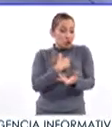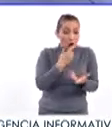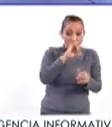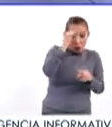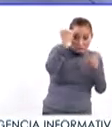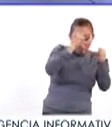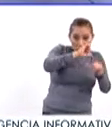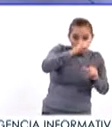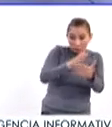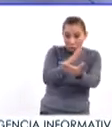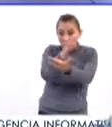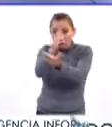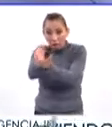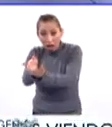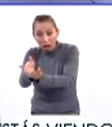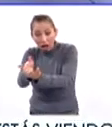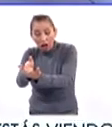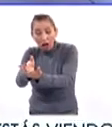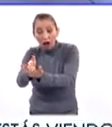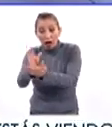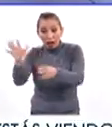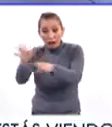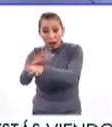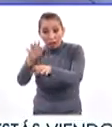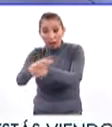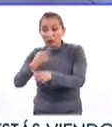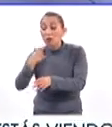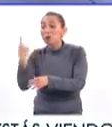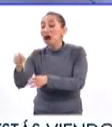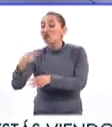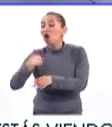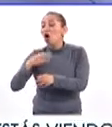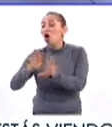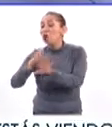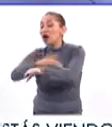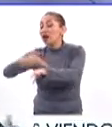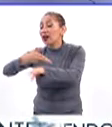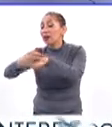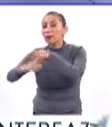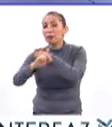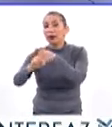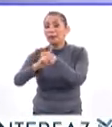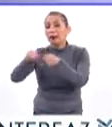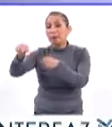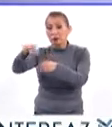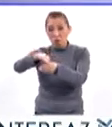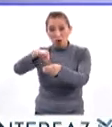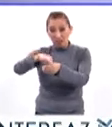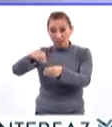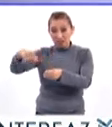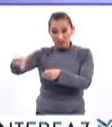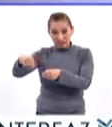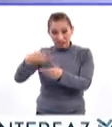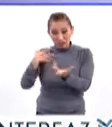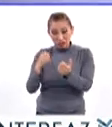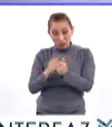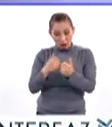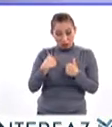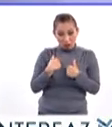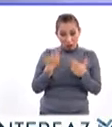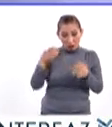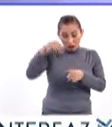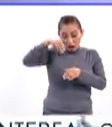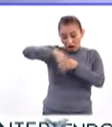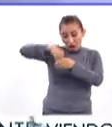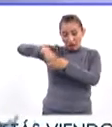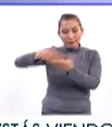ese modelo o pretenderíamos imponer un modelo centralista en el cual las elecciones constitucionarias fueran a través de